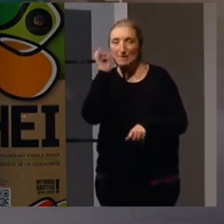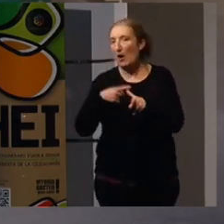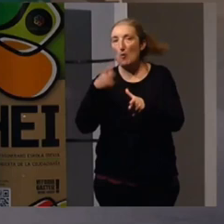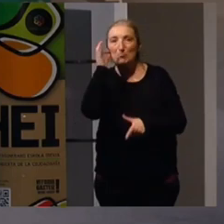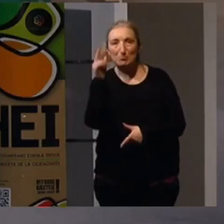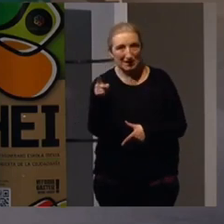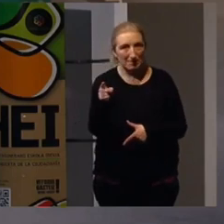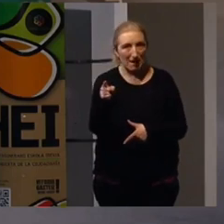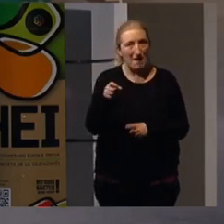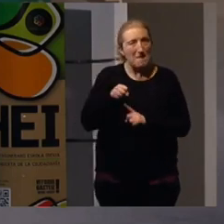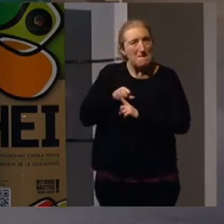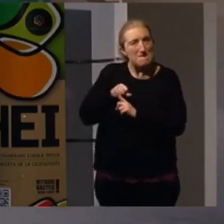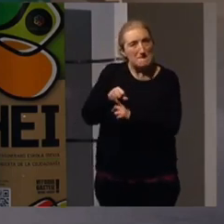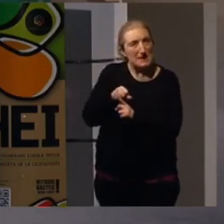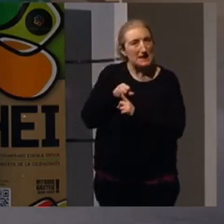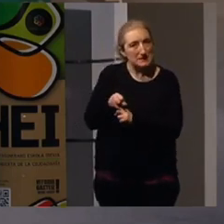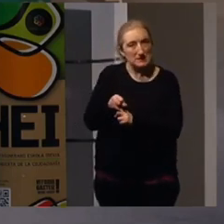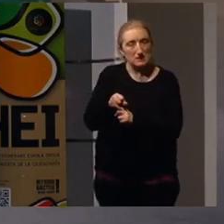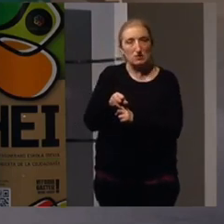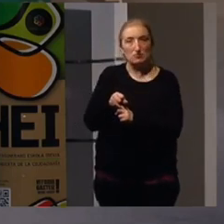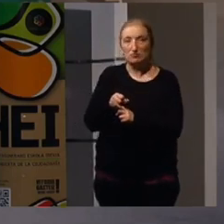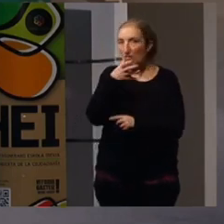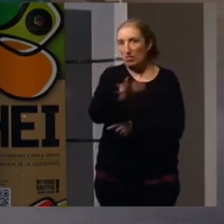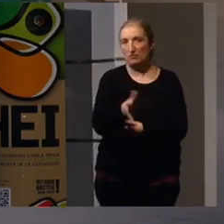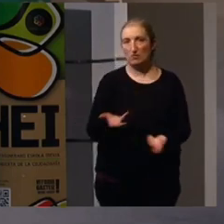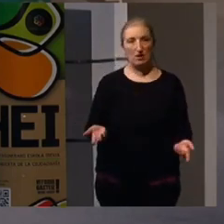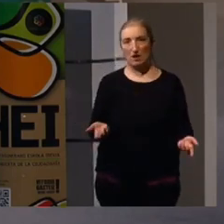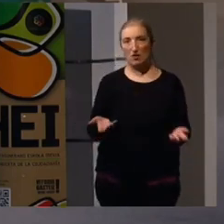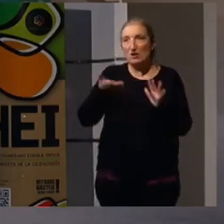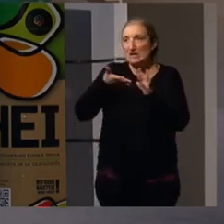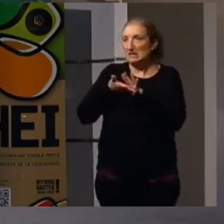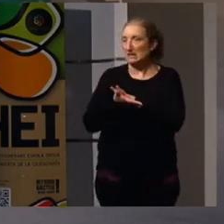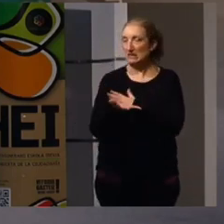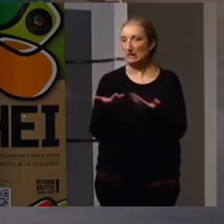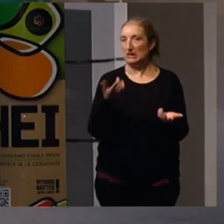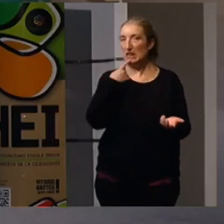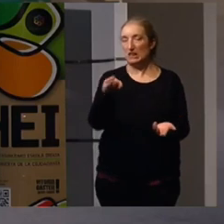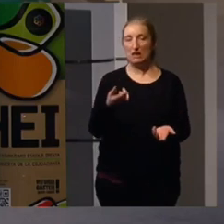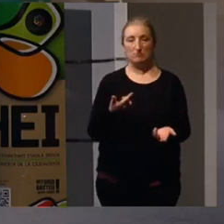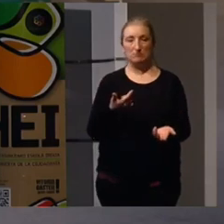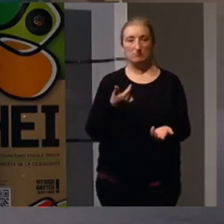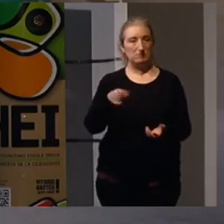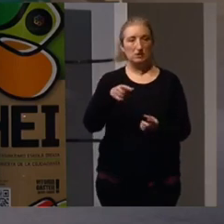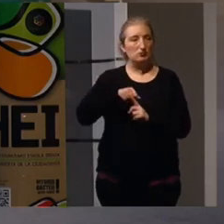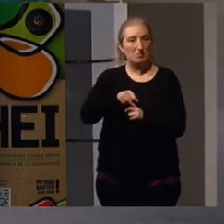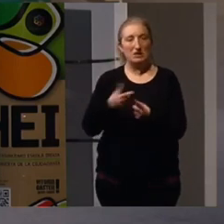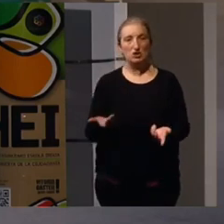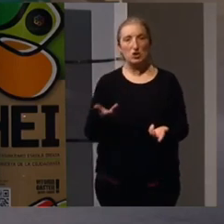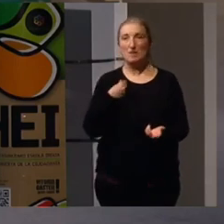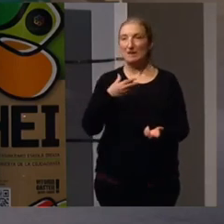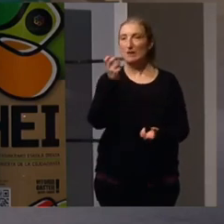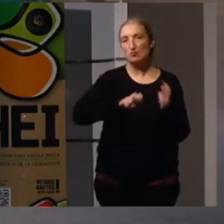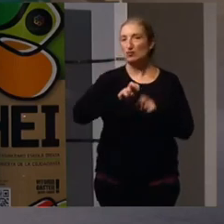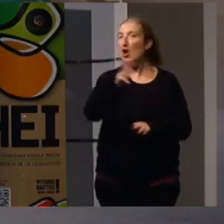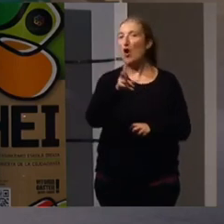tu prima están recibiendo una presión social que no, lo que puedes al menos es enunciarlo y describir eso como presión social y pensar que sería mejor tener